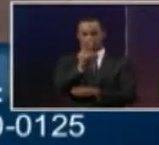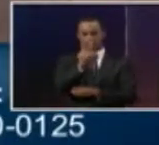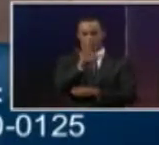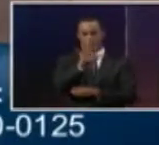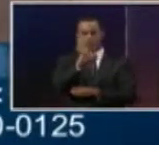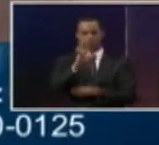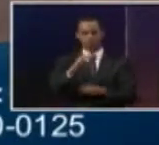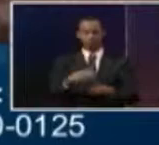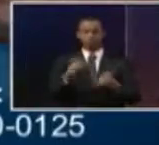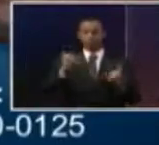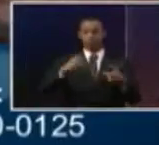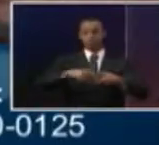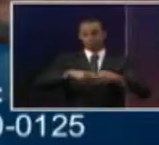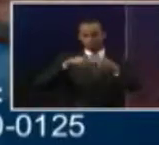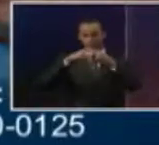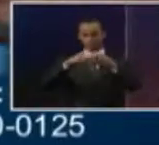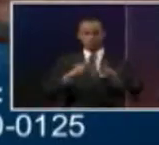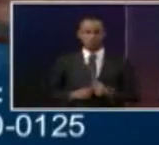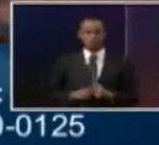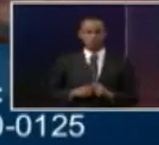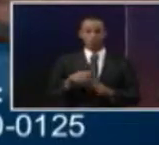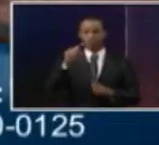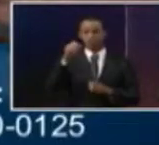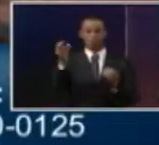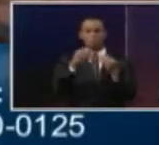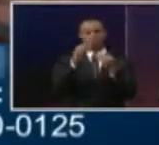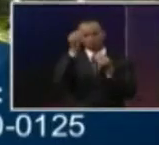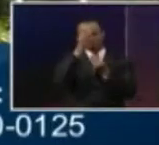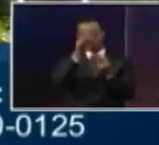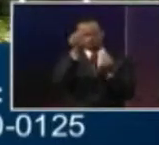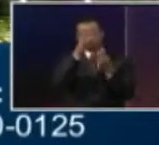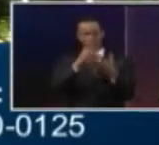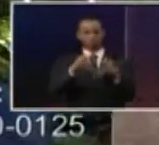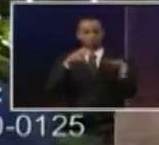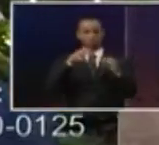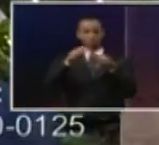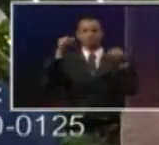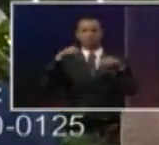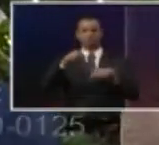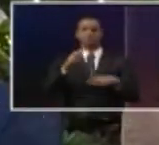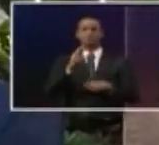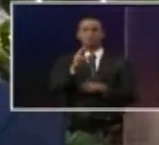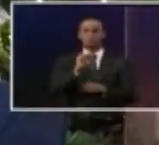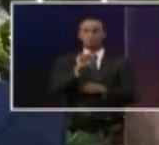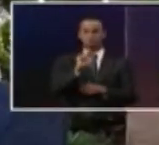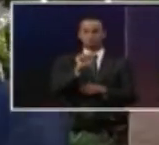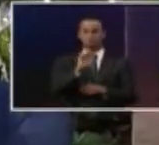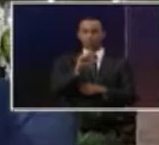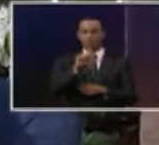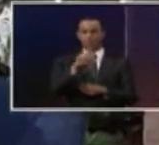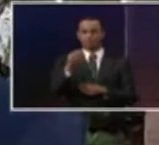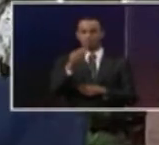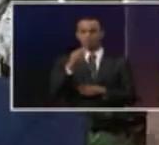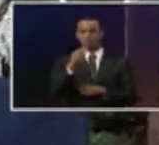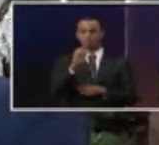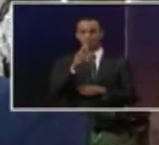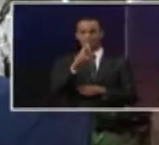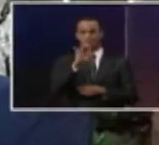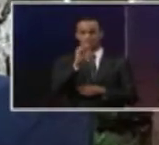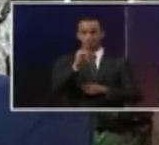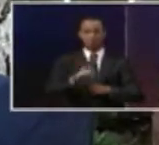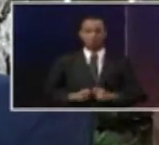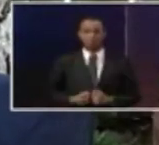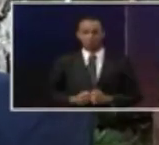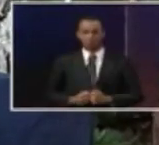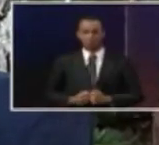809-271-3254. Bueno, vamos a hacer una pausa. Cuando retornemos, más informaciones, más contenido aquí con Manuel Jiménez. Pero antes, recordarte lo mejor de la tienda